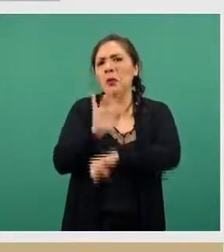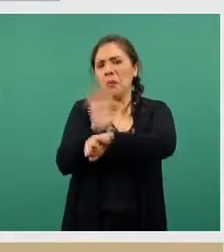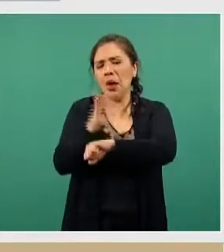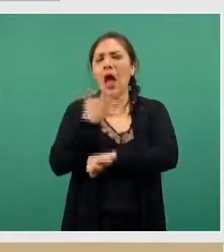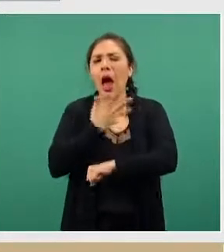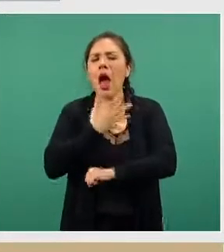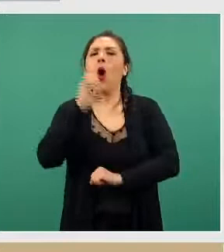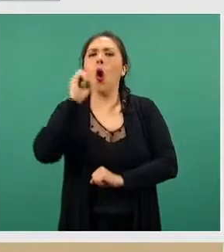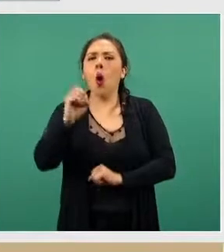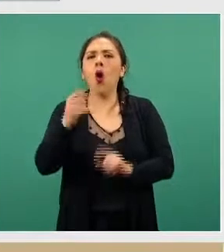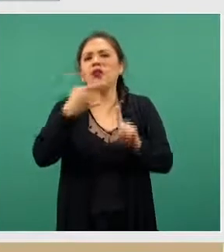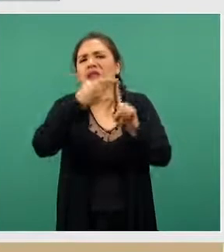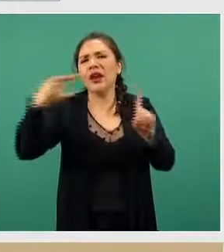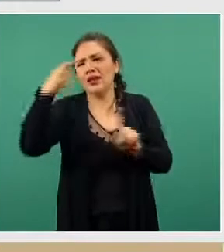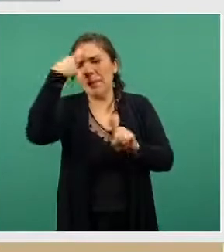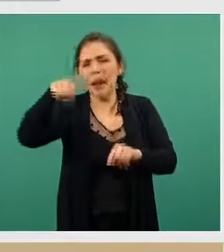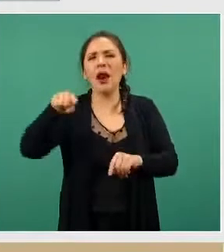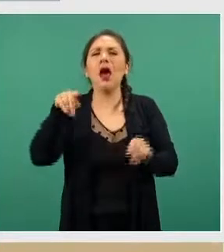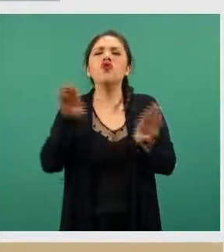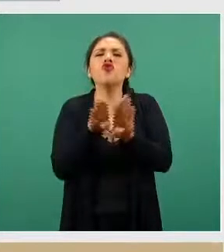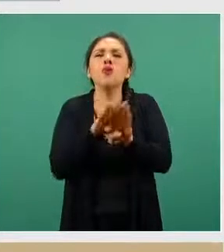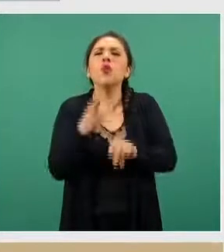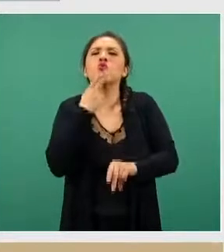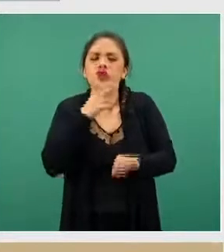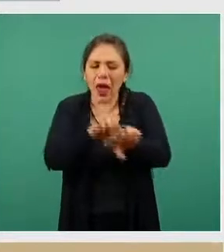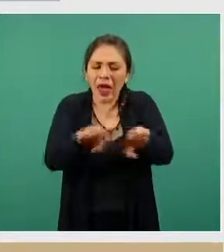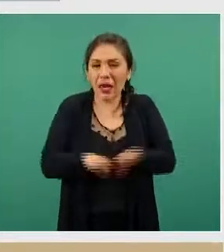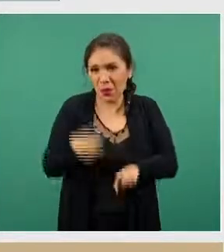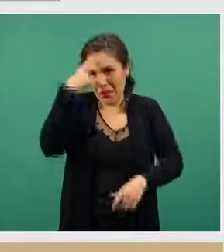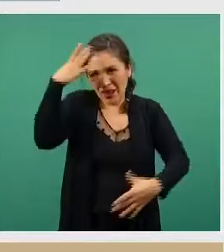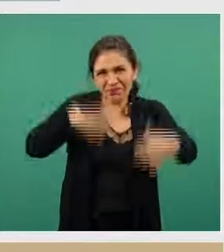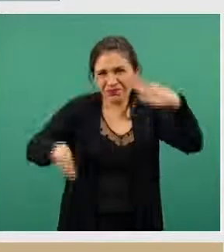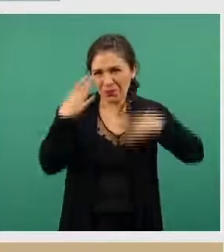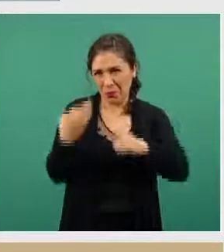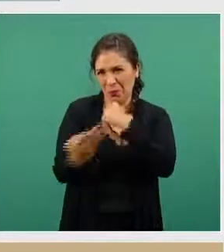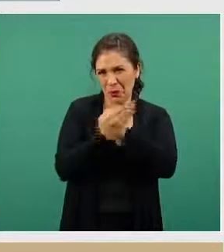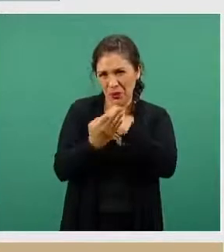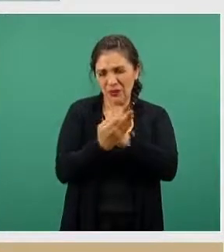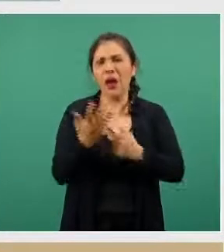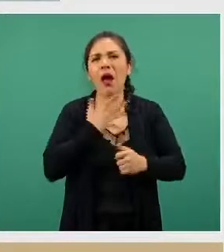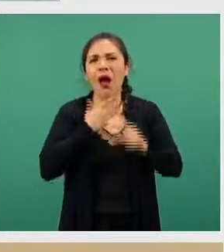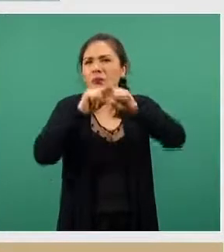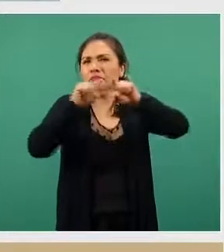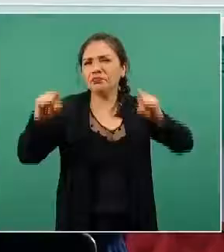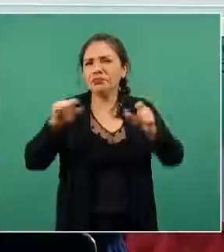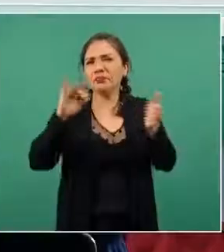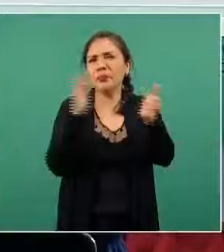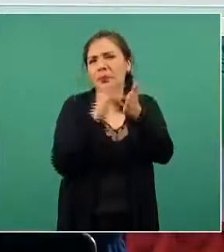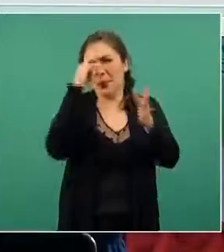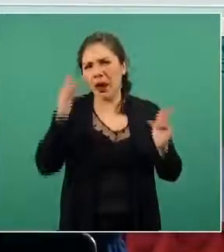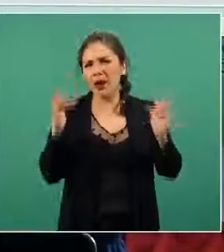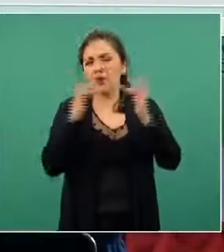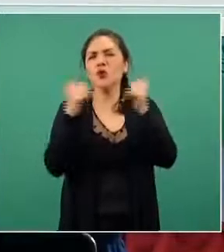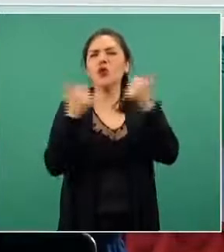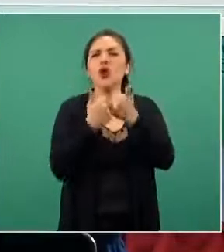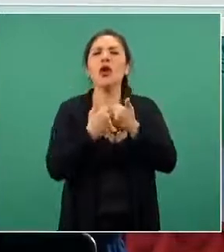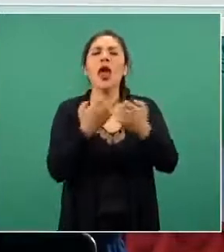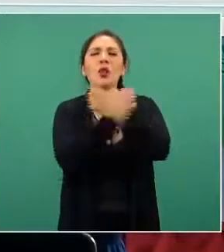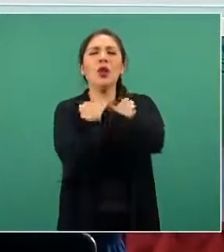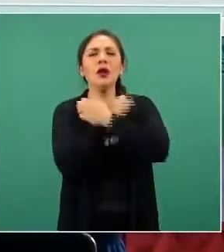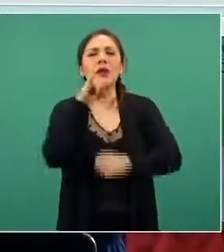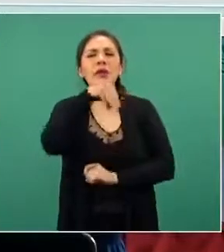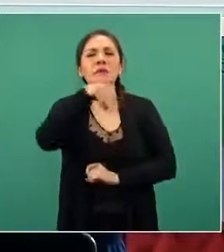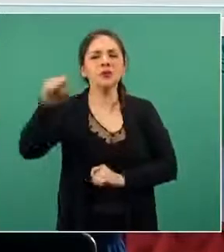consulta rápida, manejo de equipo de protección personal. Tenemos una liga de acceso, de hecho, con la Coordinación de Educación en Salud del IMSS, que también